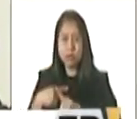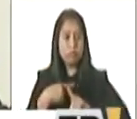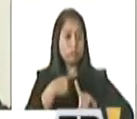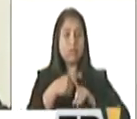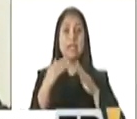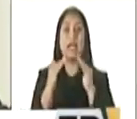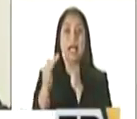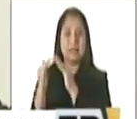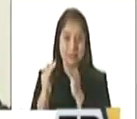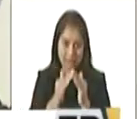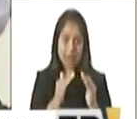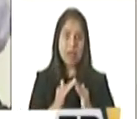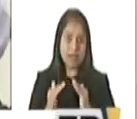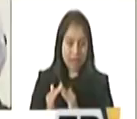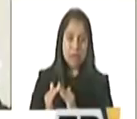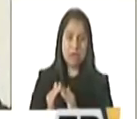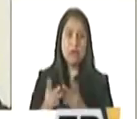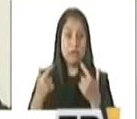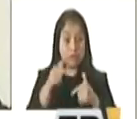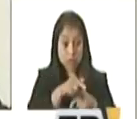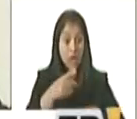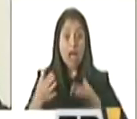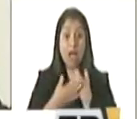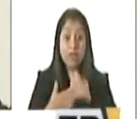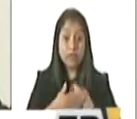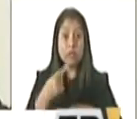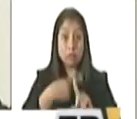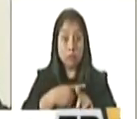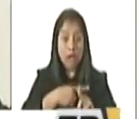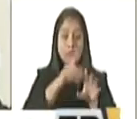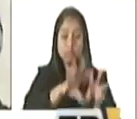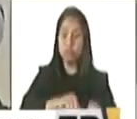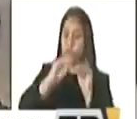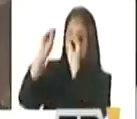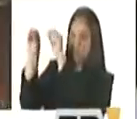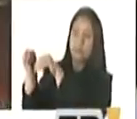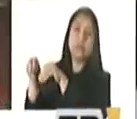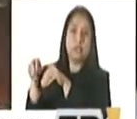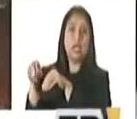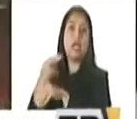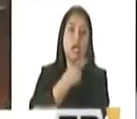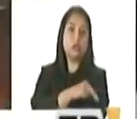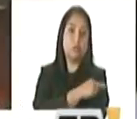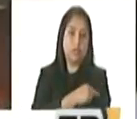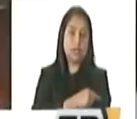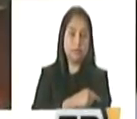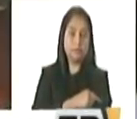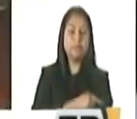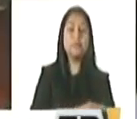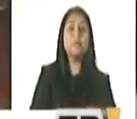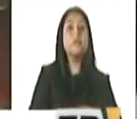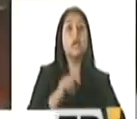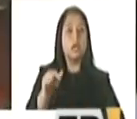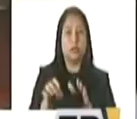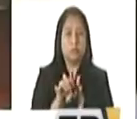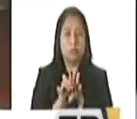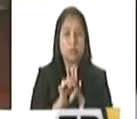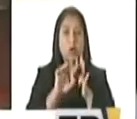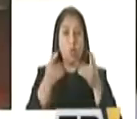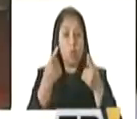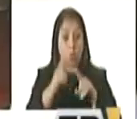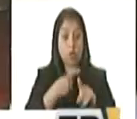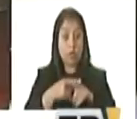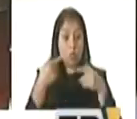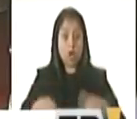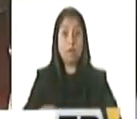en cuarentena, y han sido trasladados como una medida precautoria al hospital. En el momento que una persona aparece